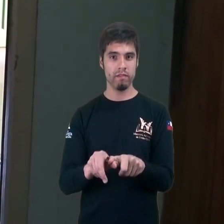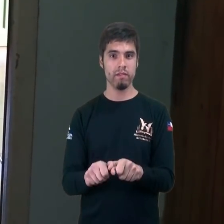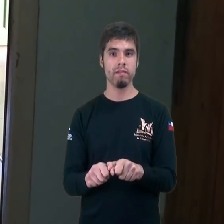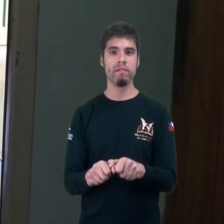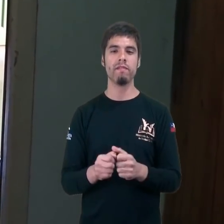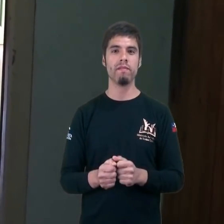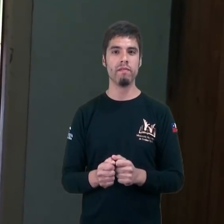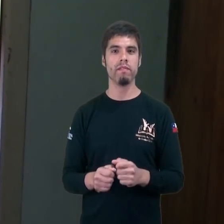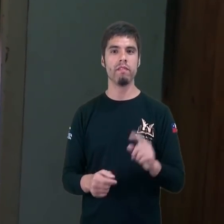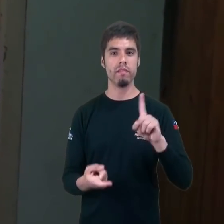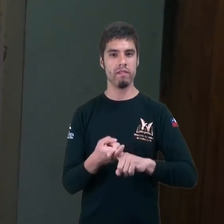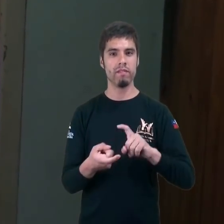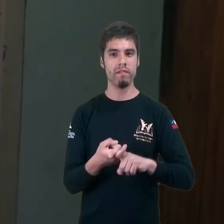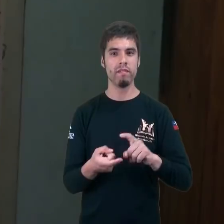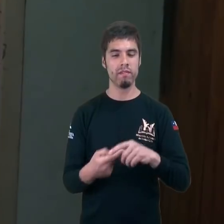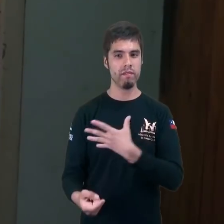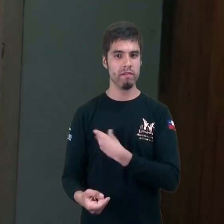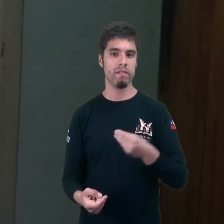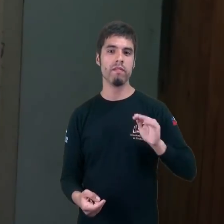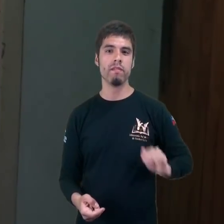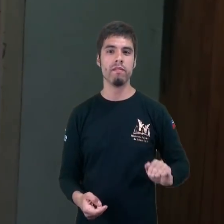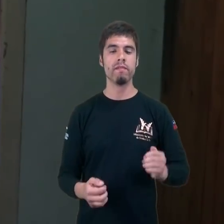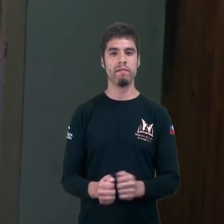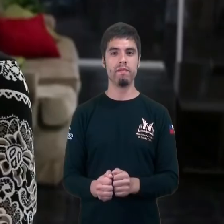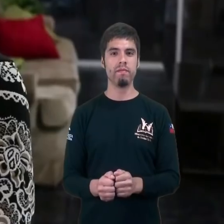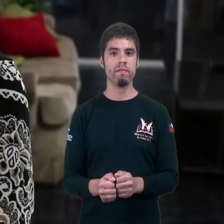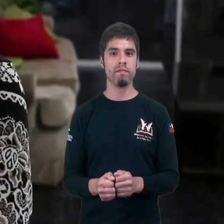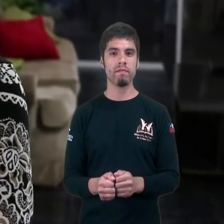familia, esposa e hijo pequeño.